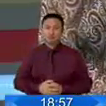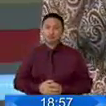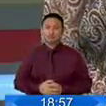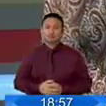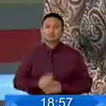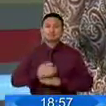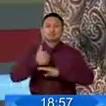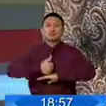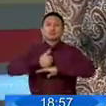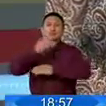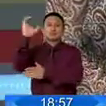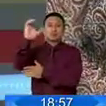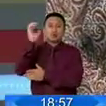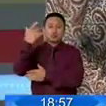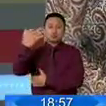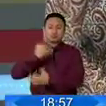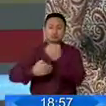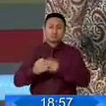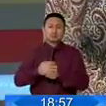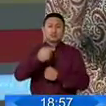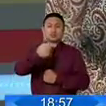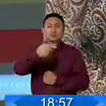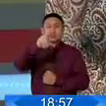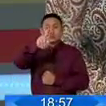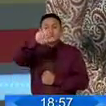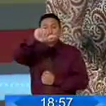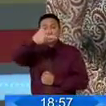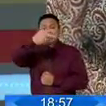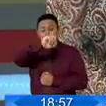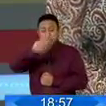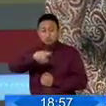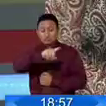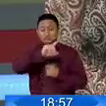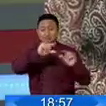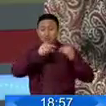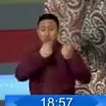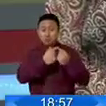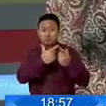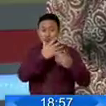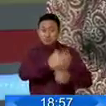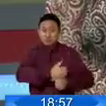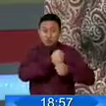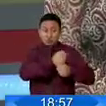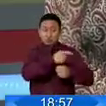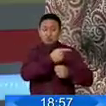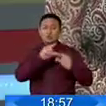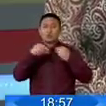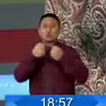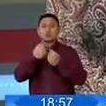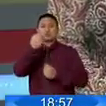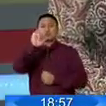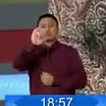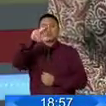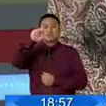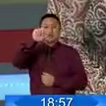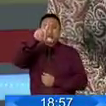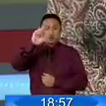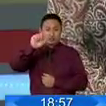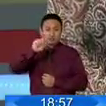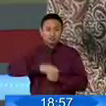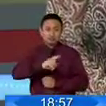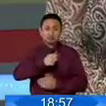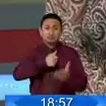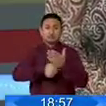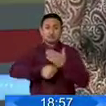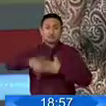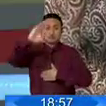Autoridades de Colombia indicaron que Guacho y su grupo armado brinda seguridad al cartel de Sinaloa, mientras el ministro del Interior, acompañado